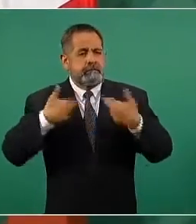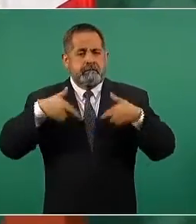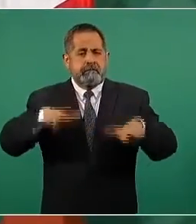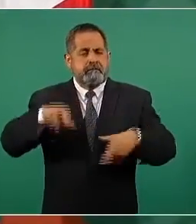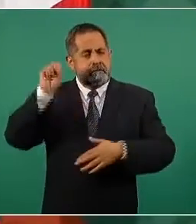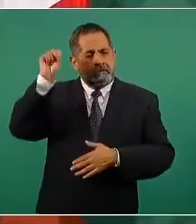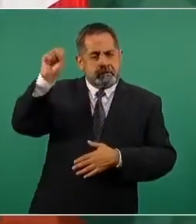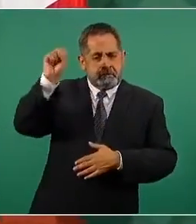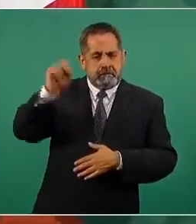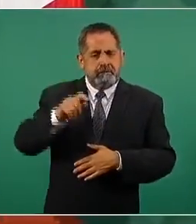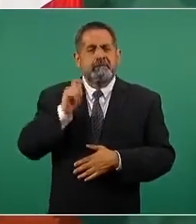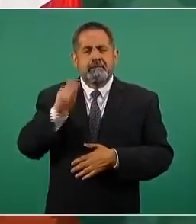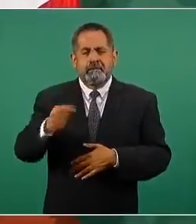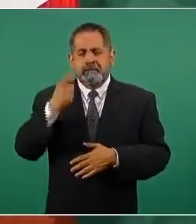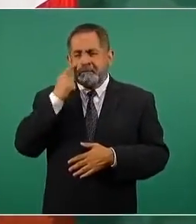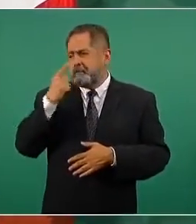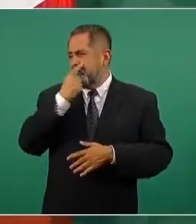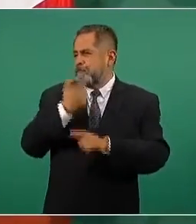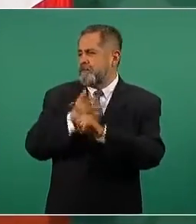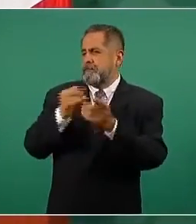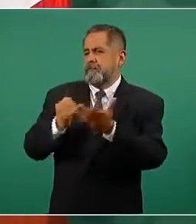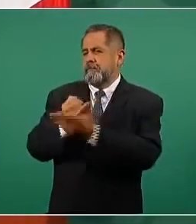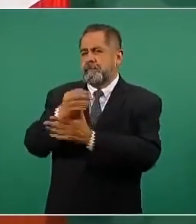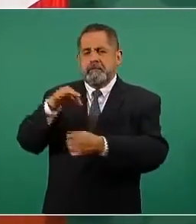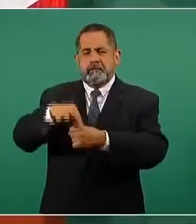la democracia sindical.